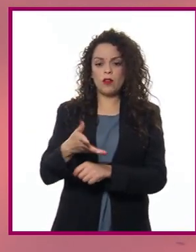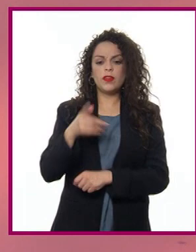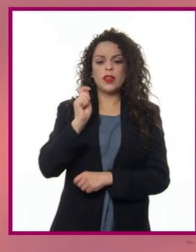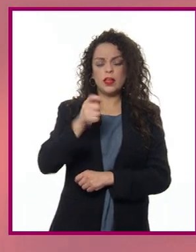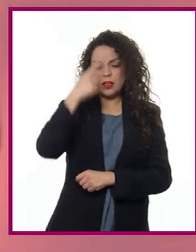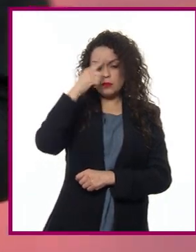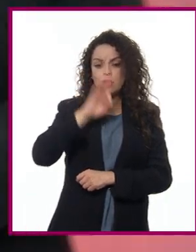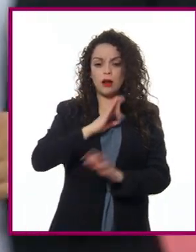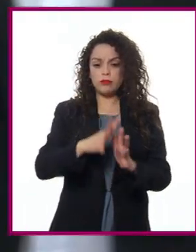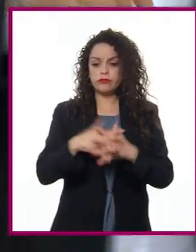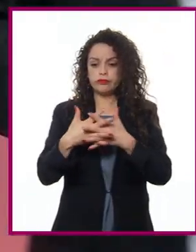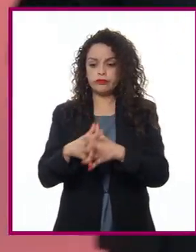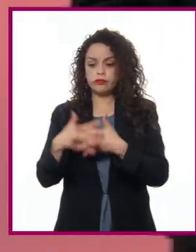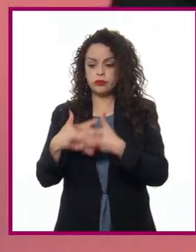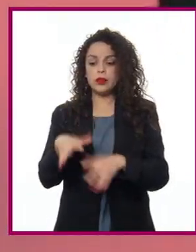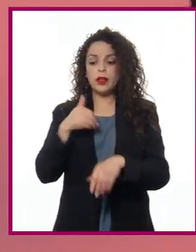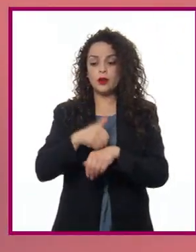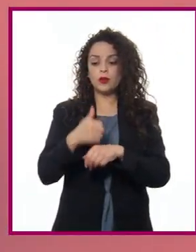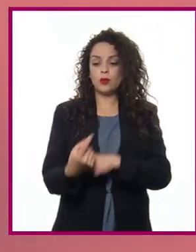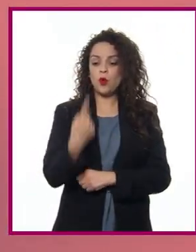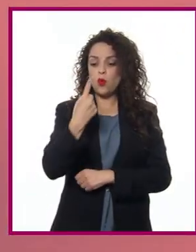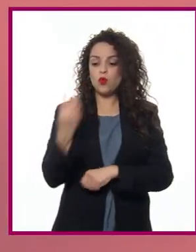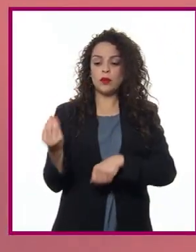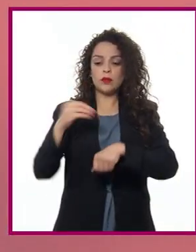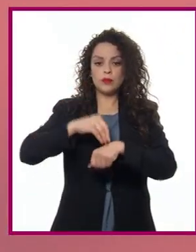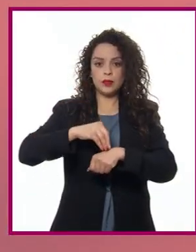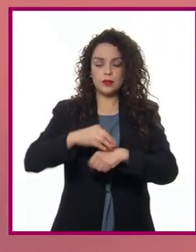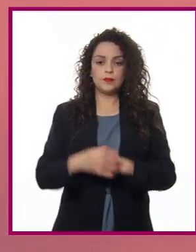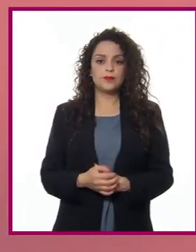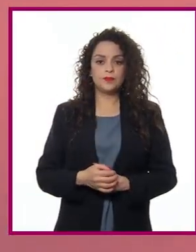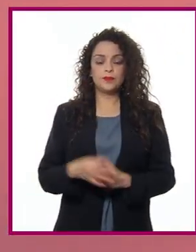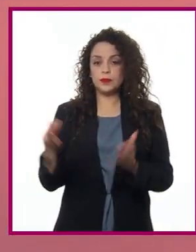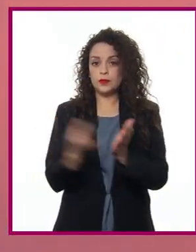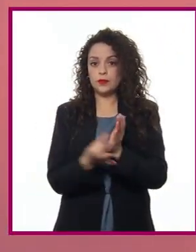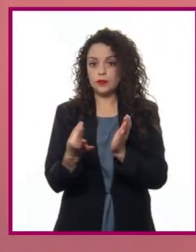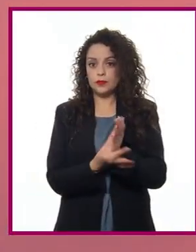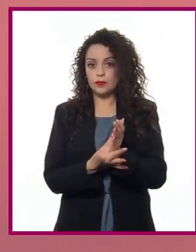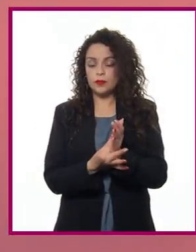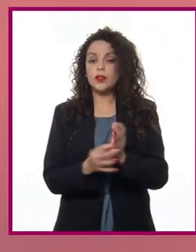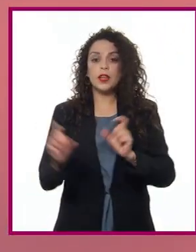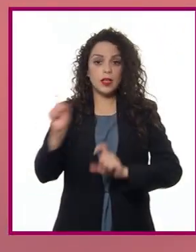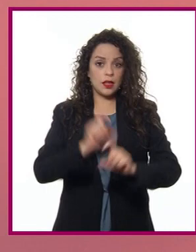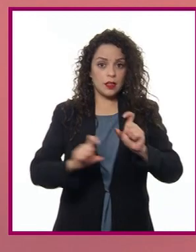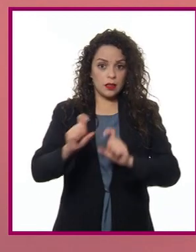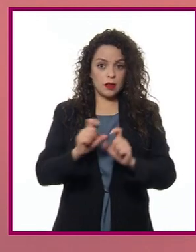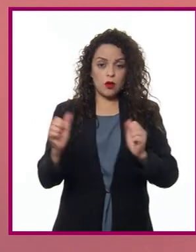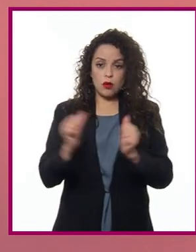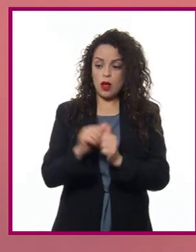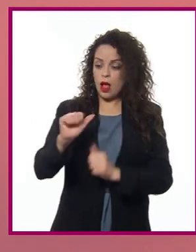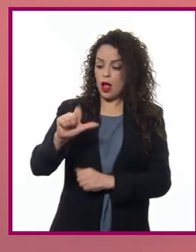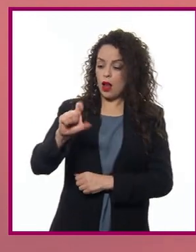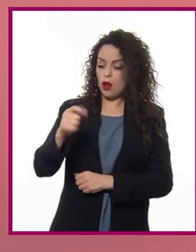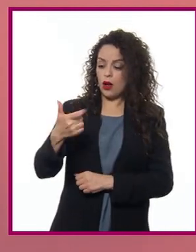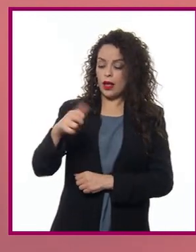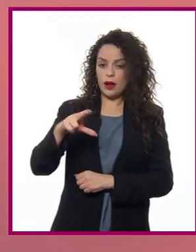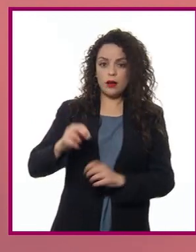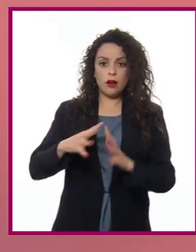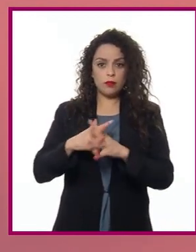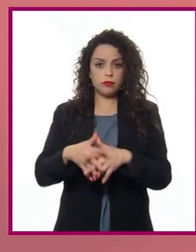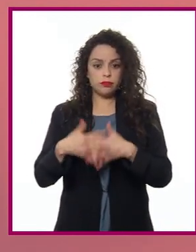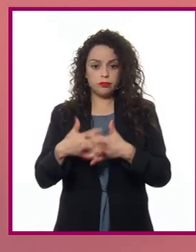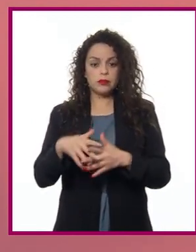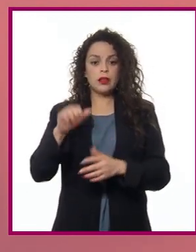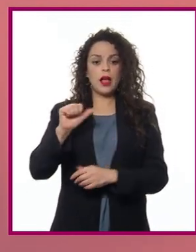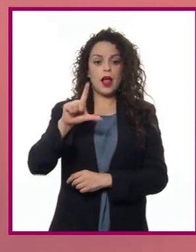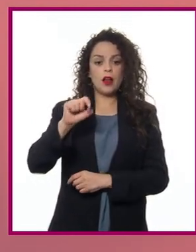para combinarse, es de 1. Cuando un metal interacciona químicamente con un halógeno, se forma el halogenuro